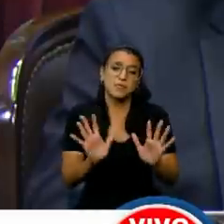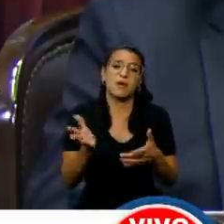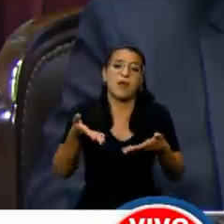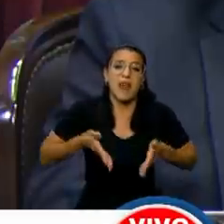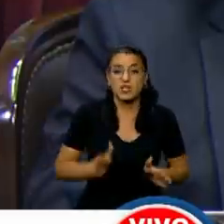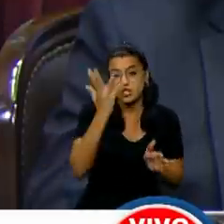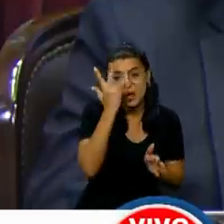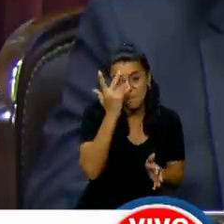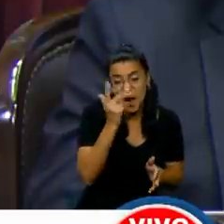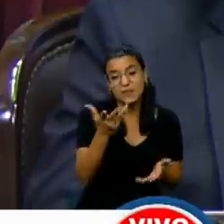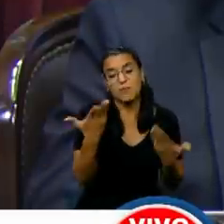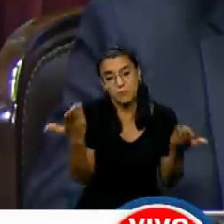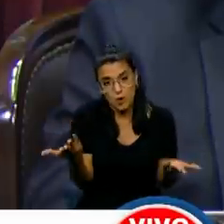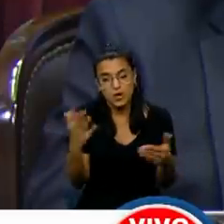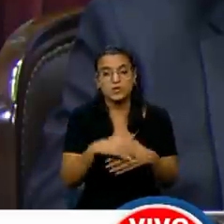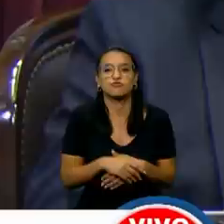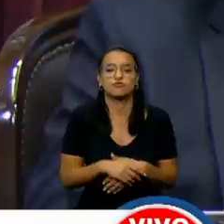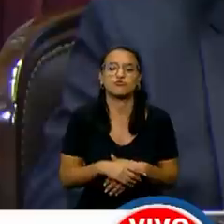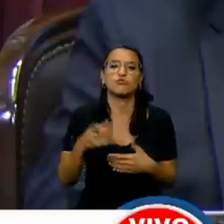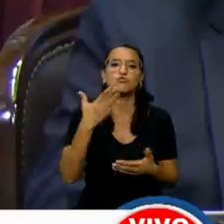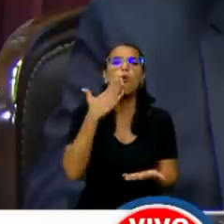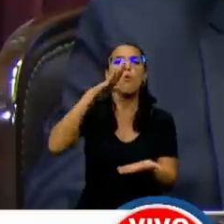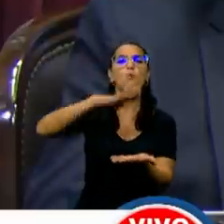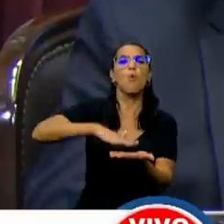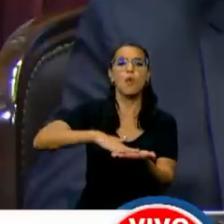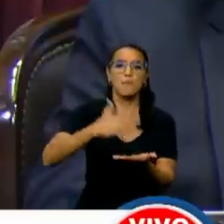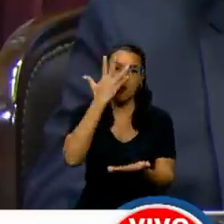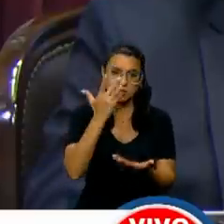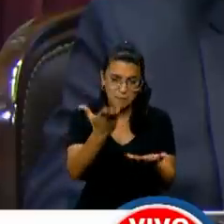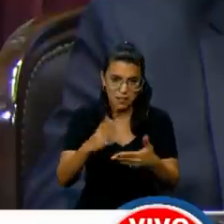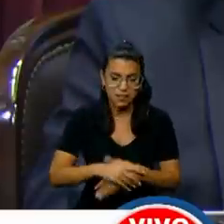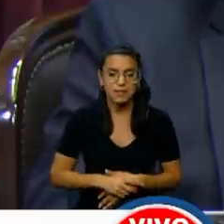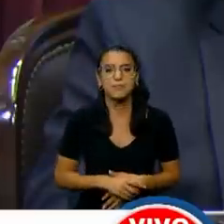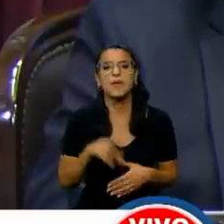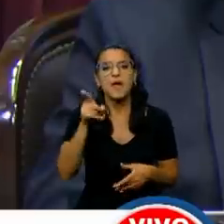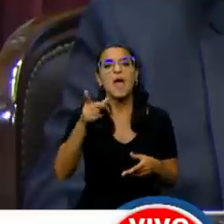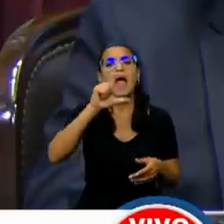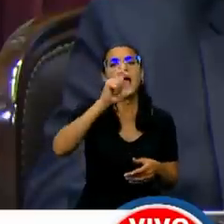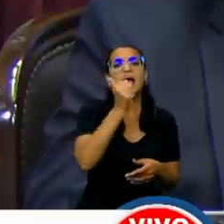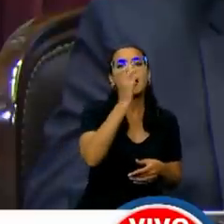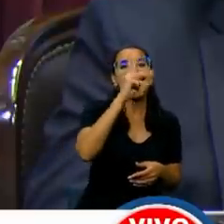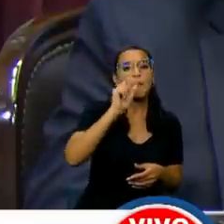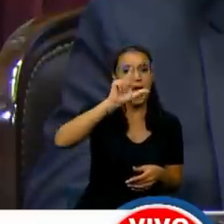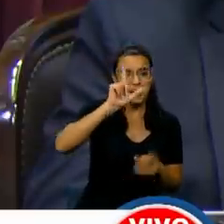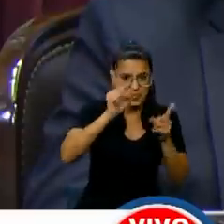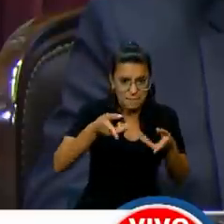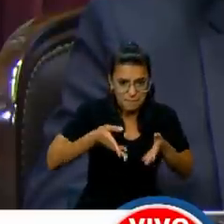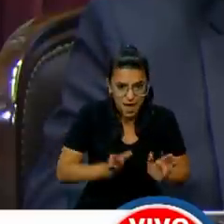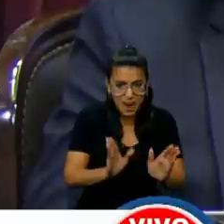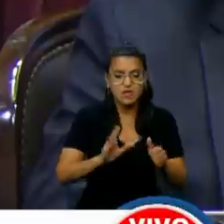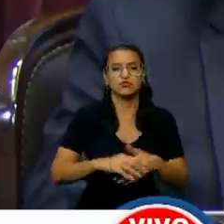martín por eso los rodea su nombre y cuando juré por él ali nació cabral allí